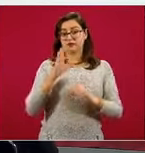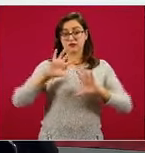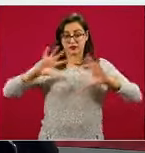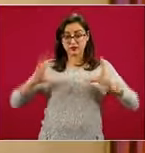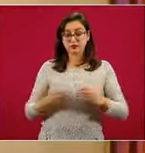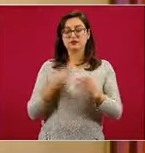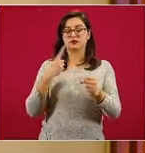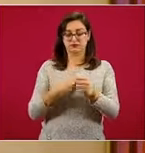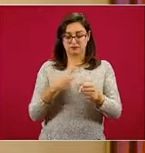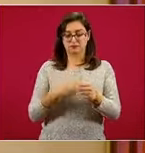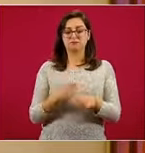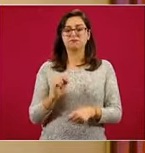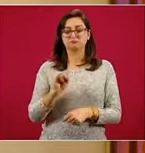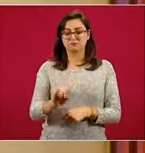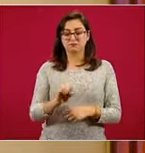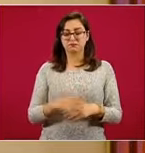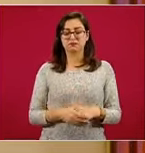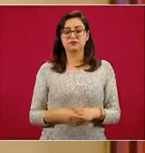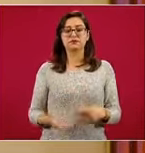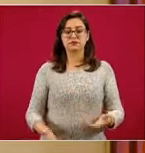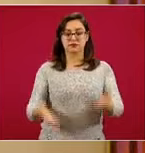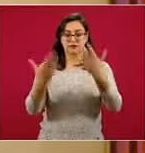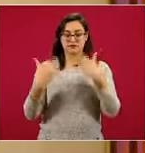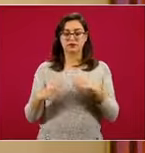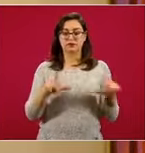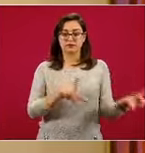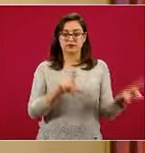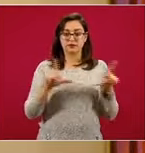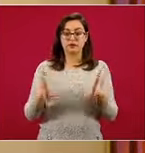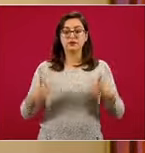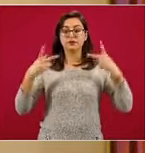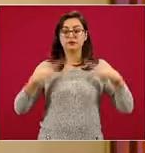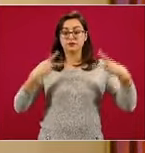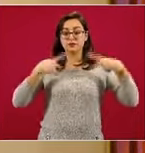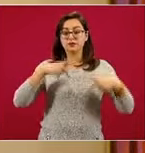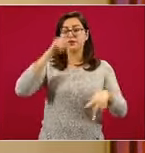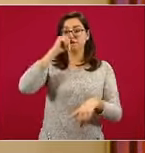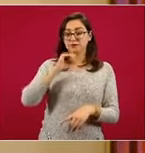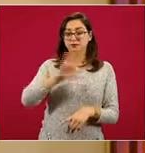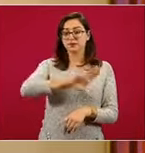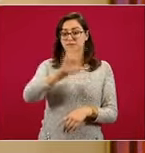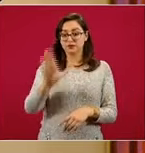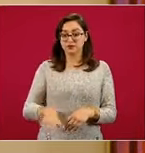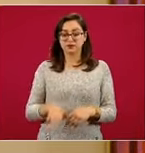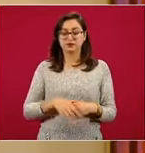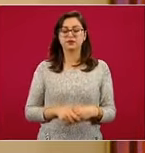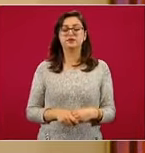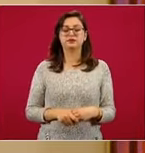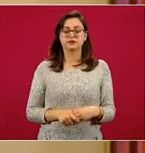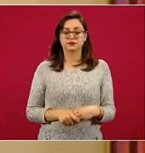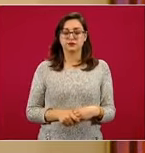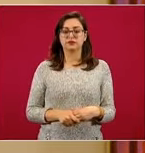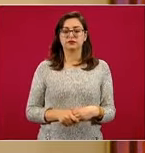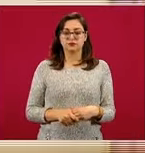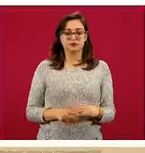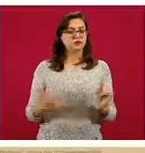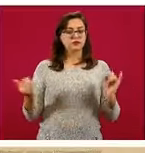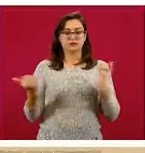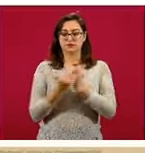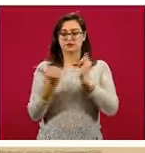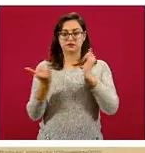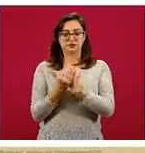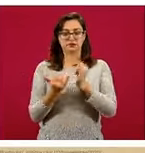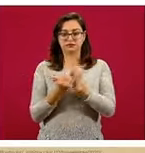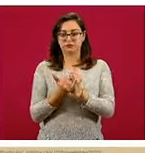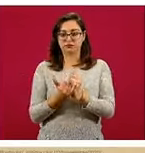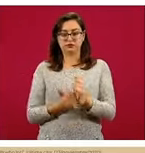Si vemos la siguiente diapositiva, vemos ahora el comportamiento de la mortalidad, es decir, las defunciones. Igual, muy basal, muy baja en los